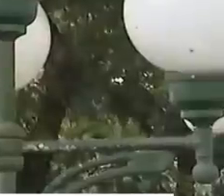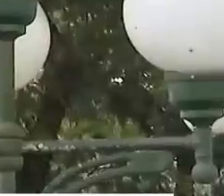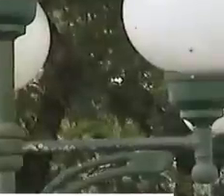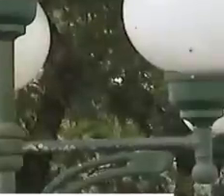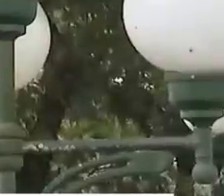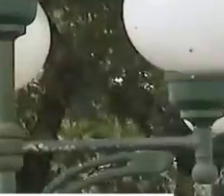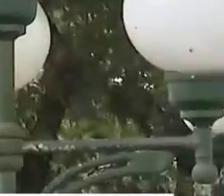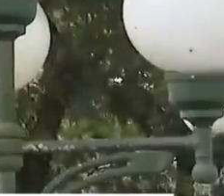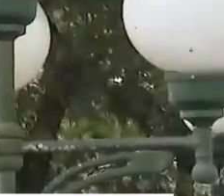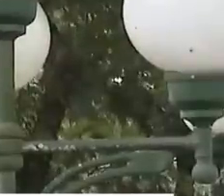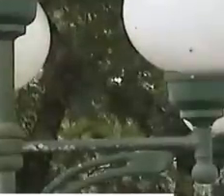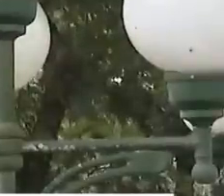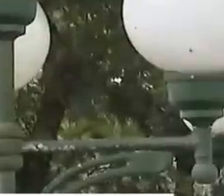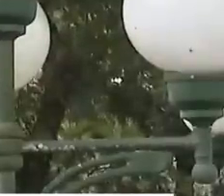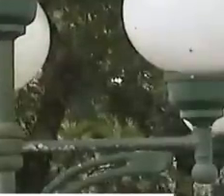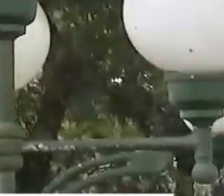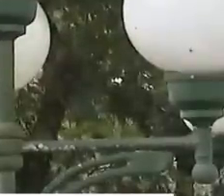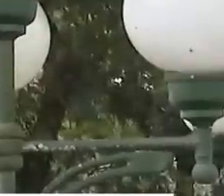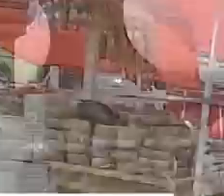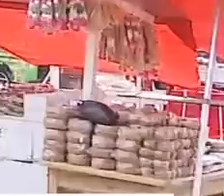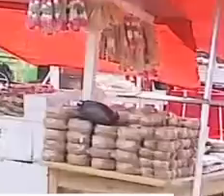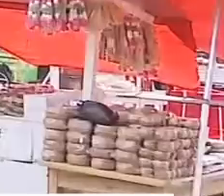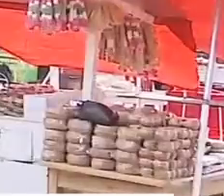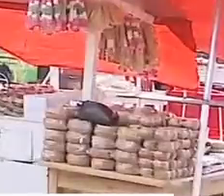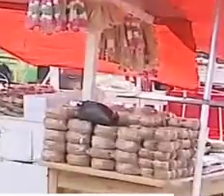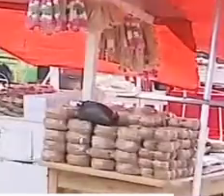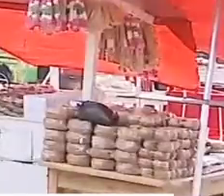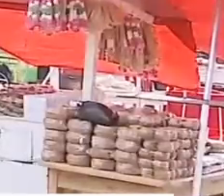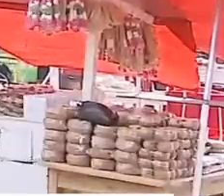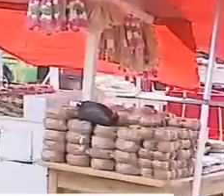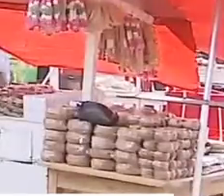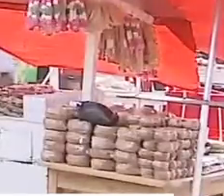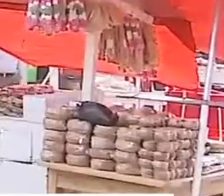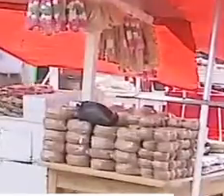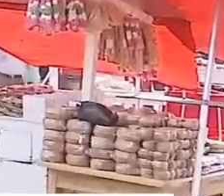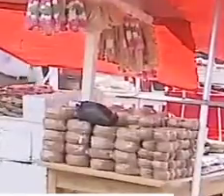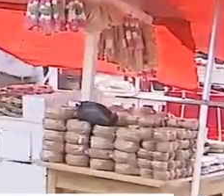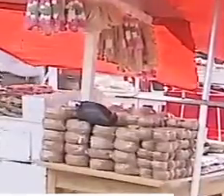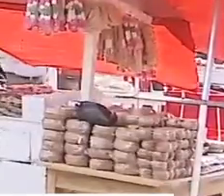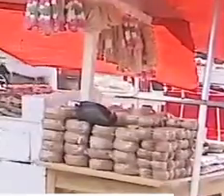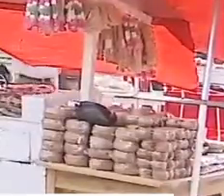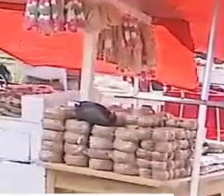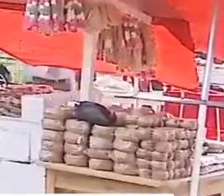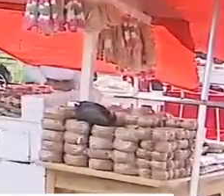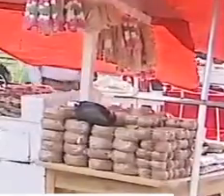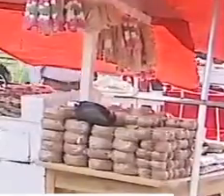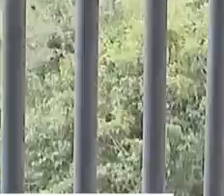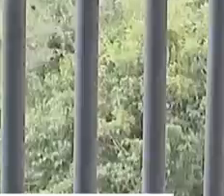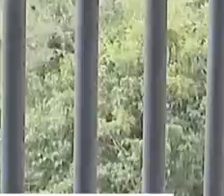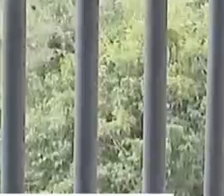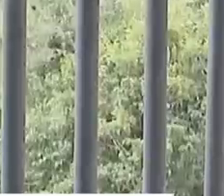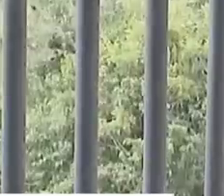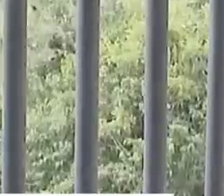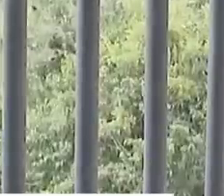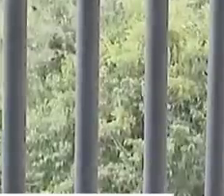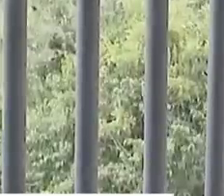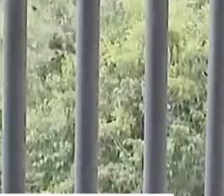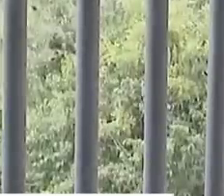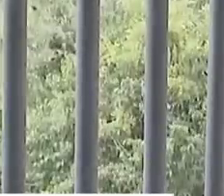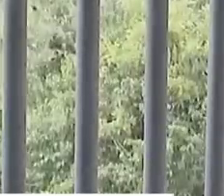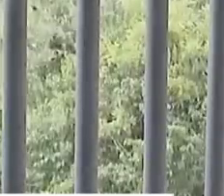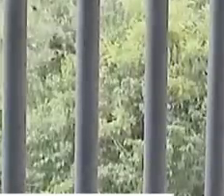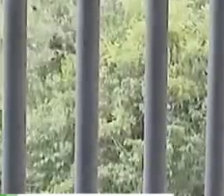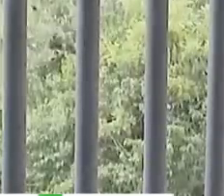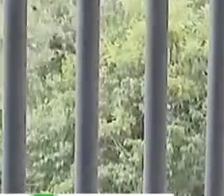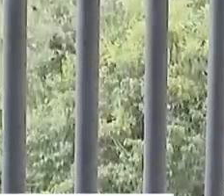emergencia climática temas que tocan las fibras de un municipio como este, abundante en vida y naturaleza. Trabajo fundamentalmente en temas de